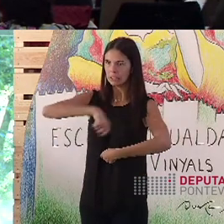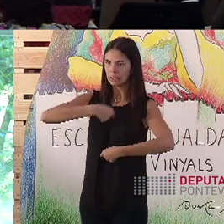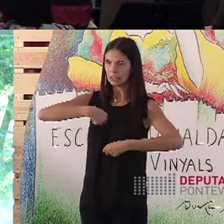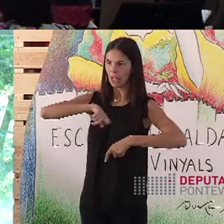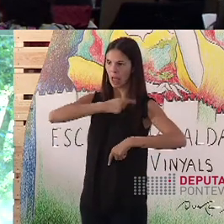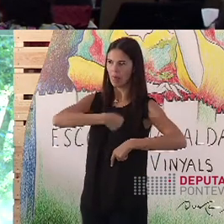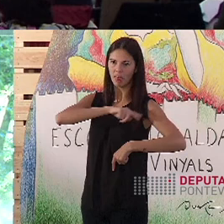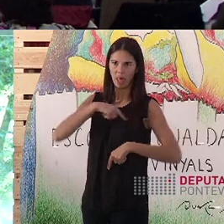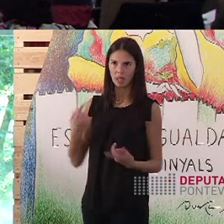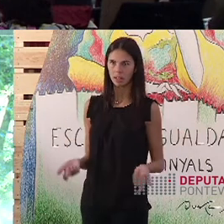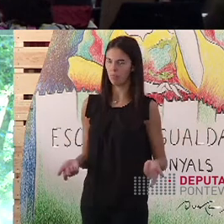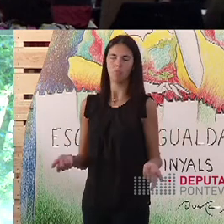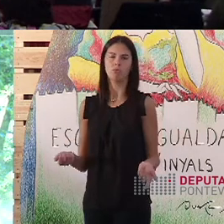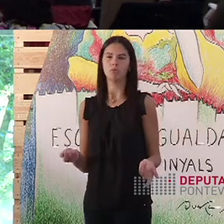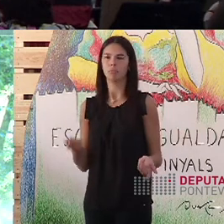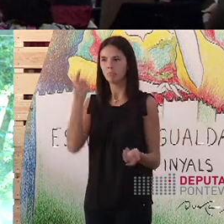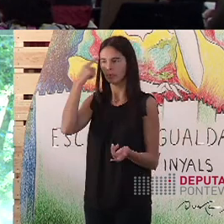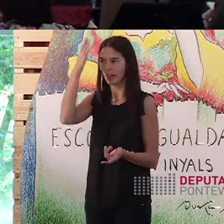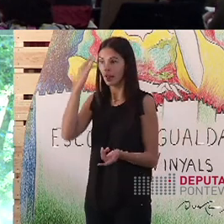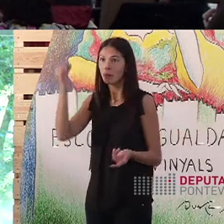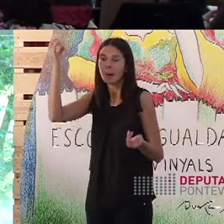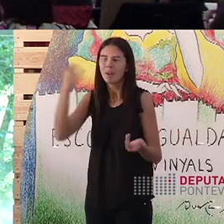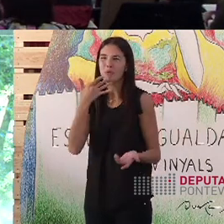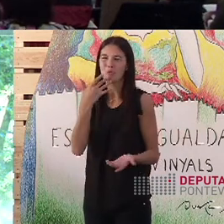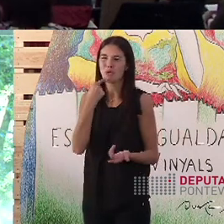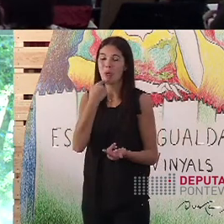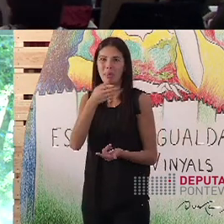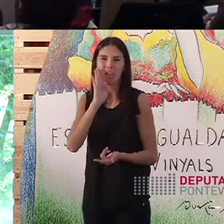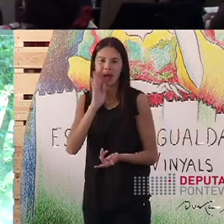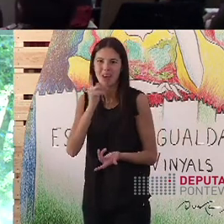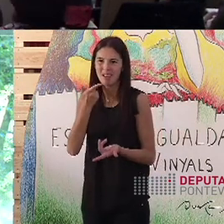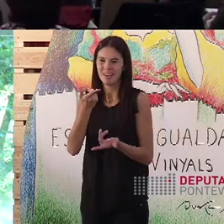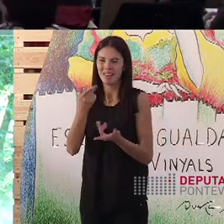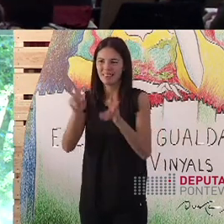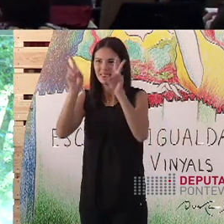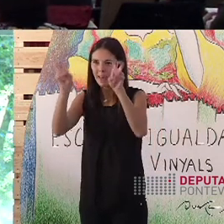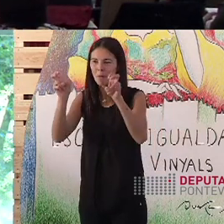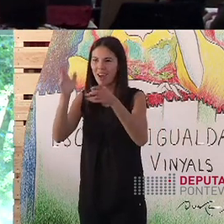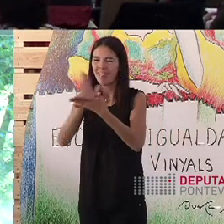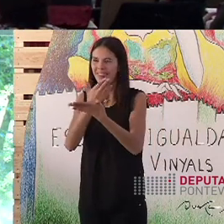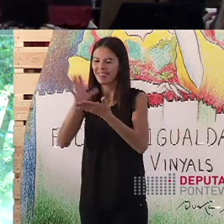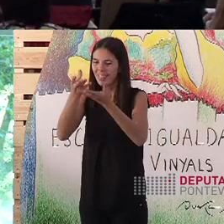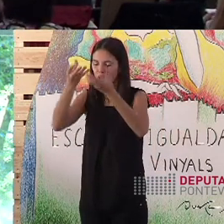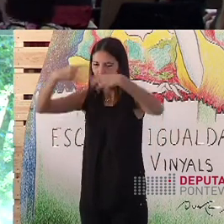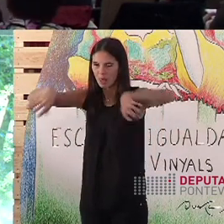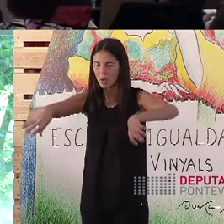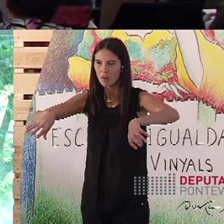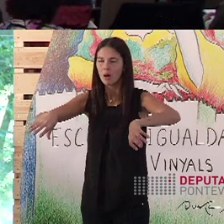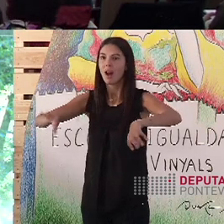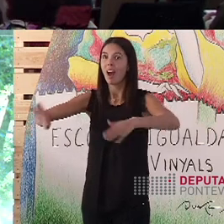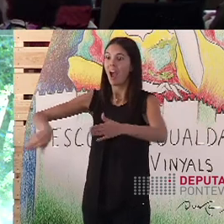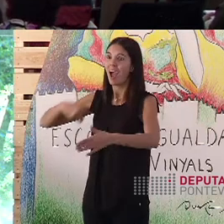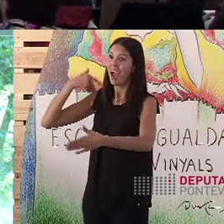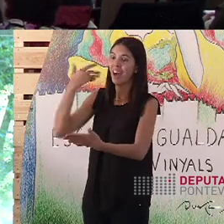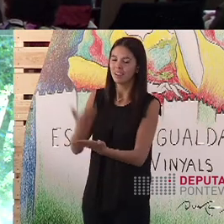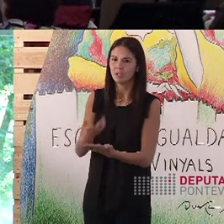Imaginadevos para que un poda, cando falaba da disociación, non? Cando falaba da disociación, imaginadevos hasta que punto